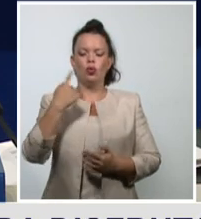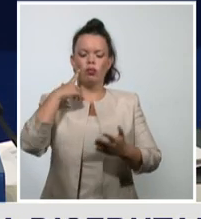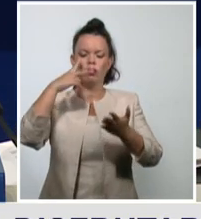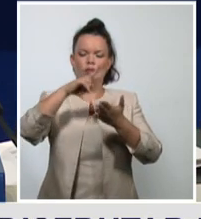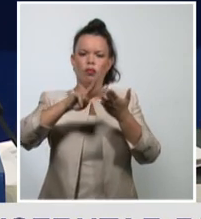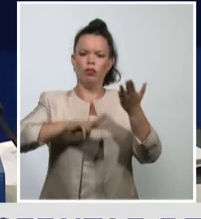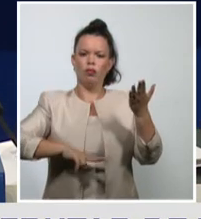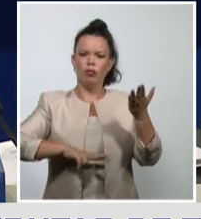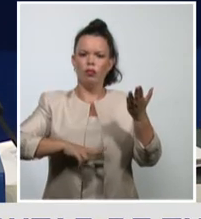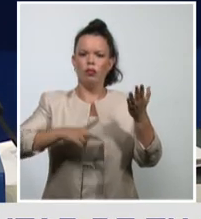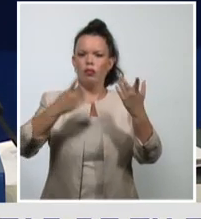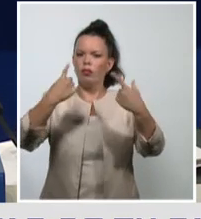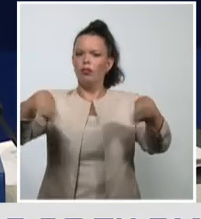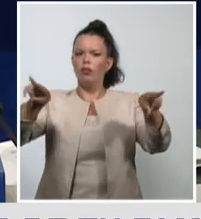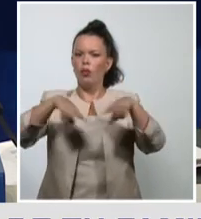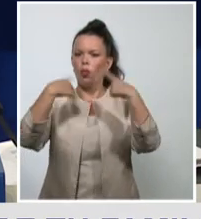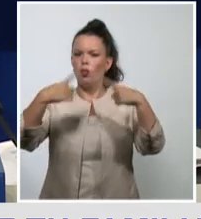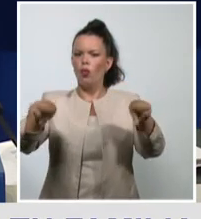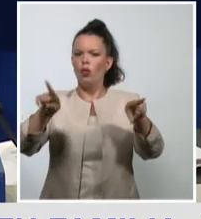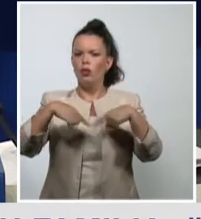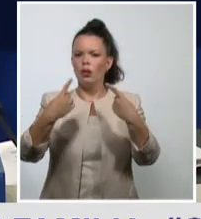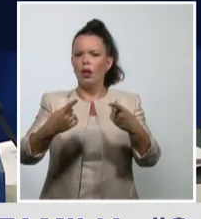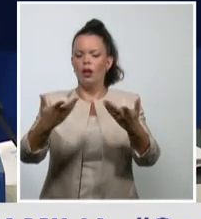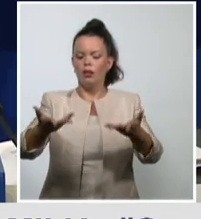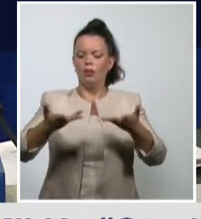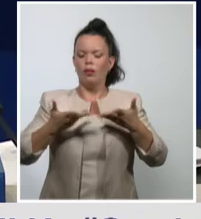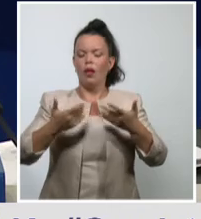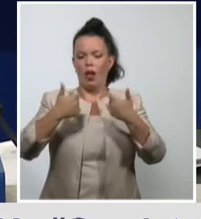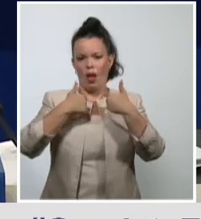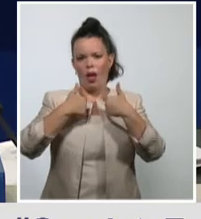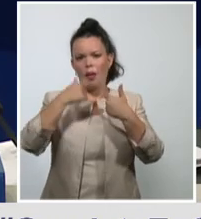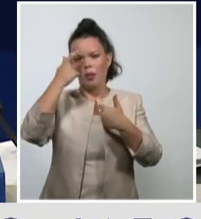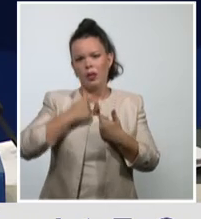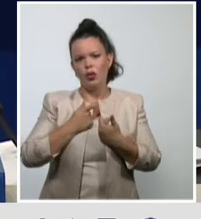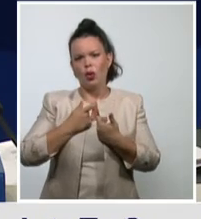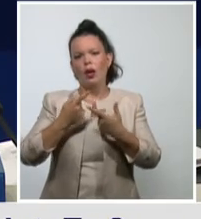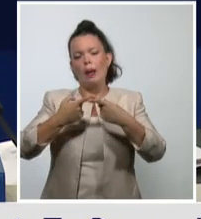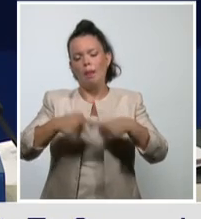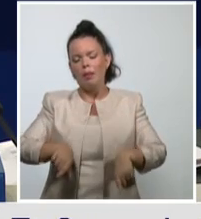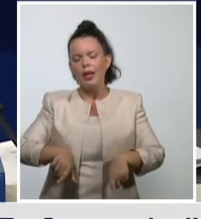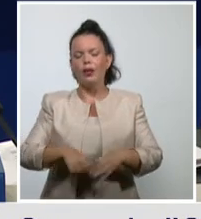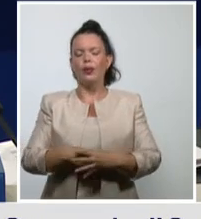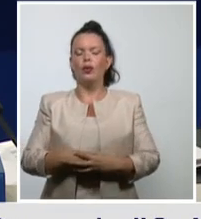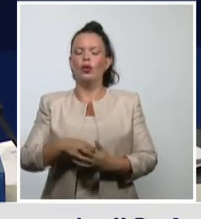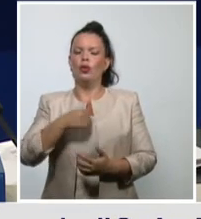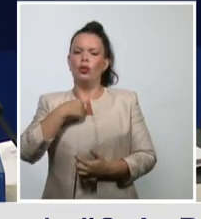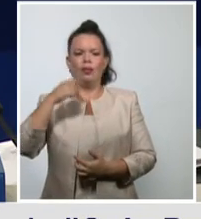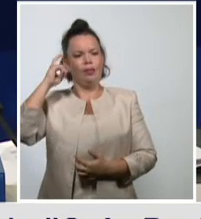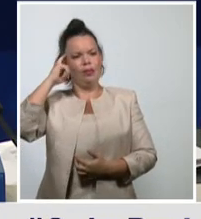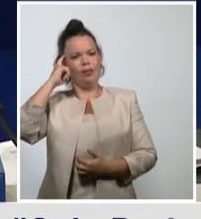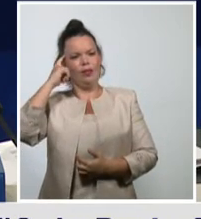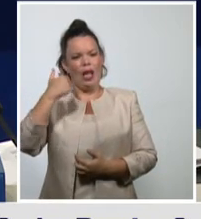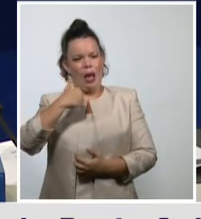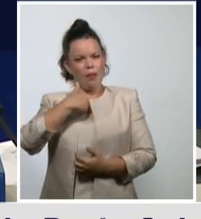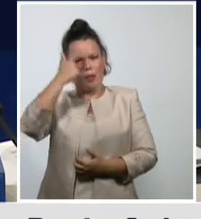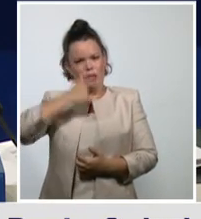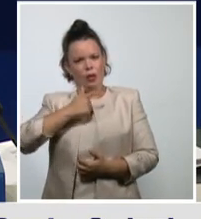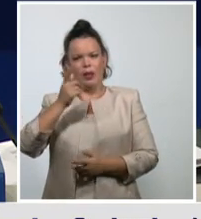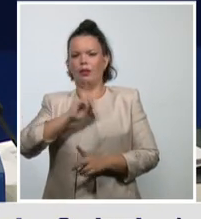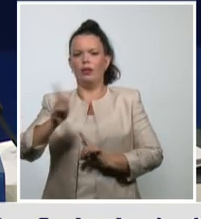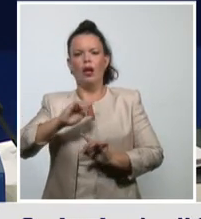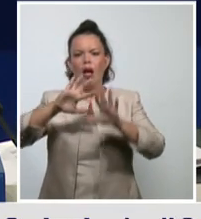dedicado a mi persona, pero yo sé que no es mi persona, es el personal de salud, es ese